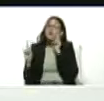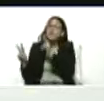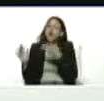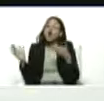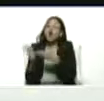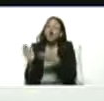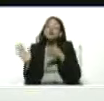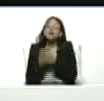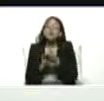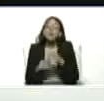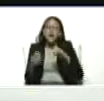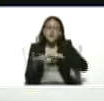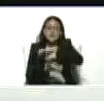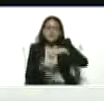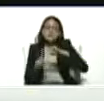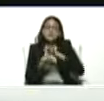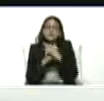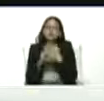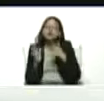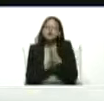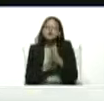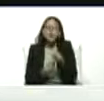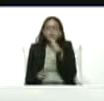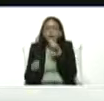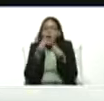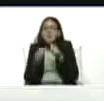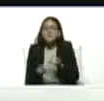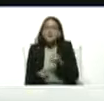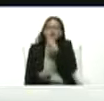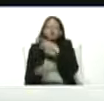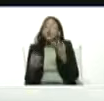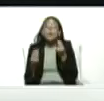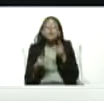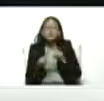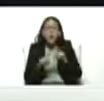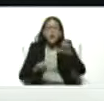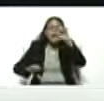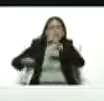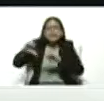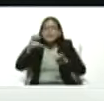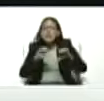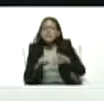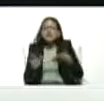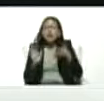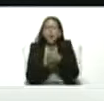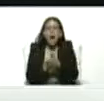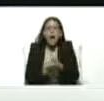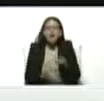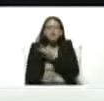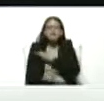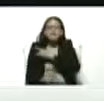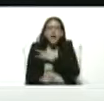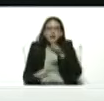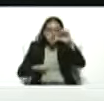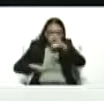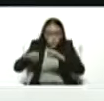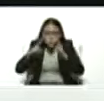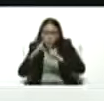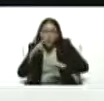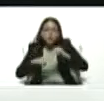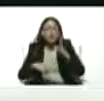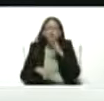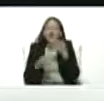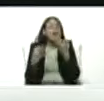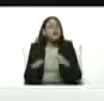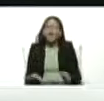luchando por alimentos sanos, alimentos orgánicos, ecológicos. Lo único malo